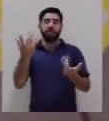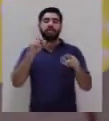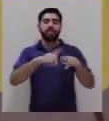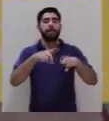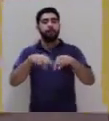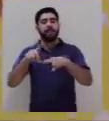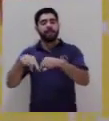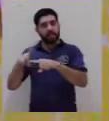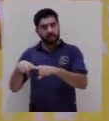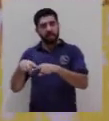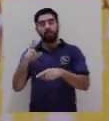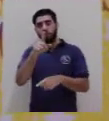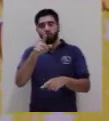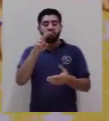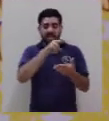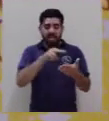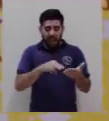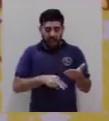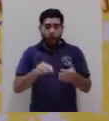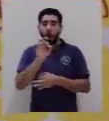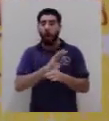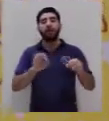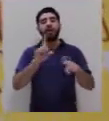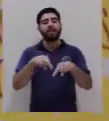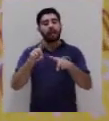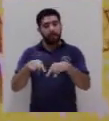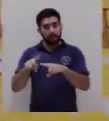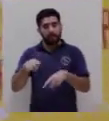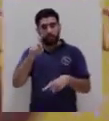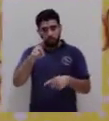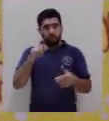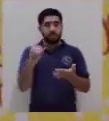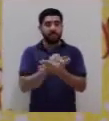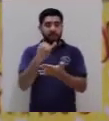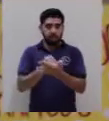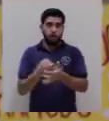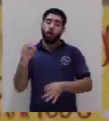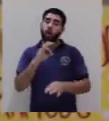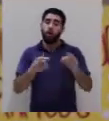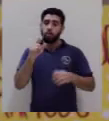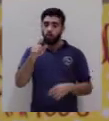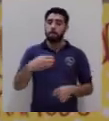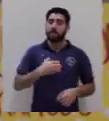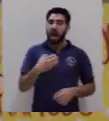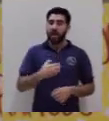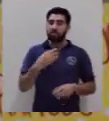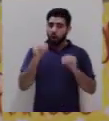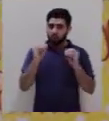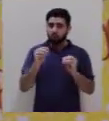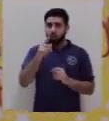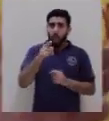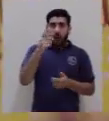de acuerdo a lo que leímos o a lo que estamos investigando o a lo que el maestro nos está diciendo en clase,